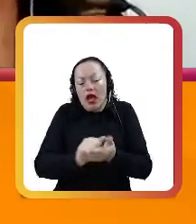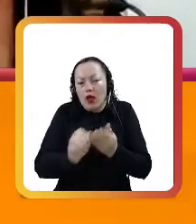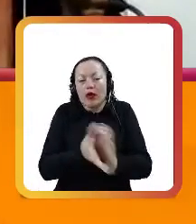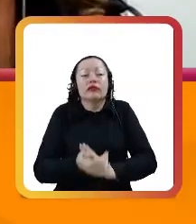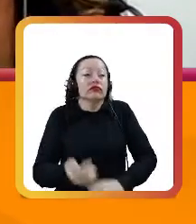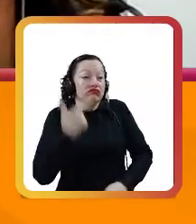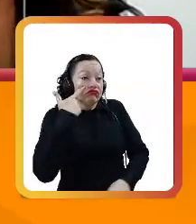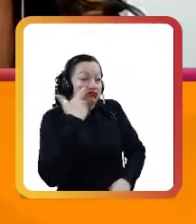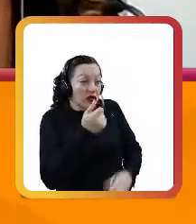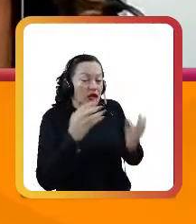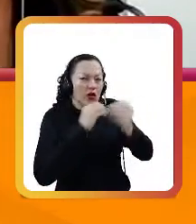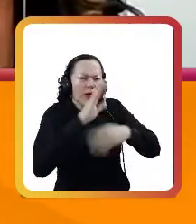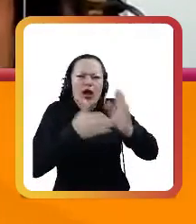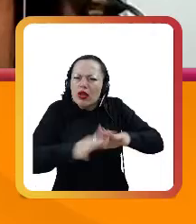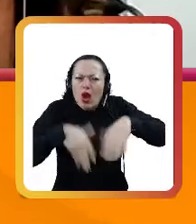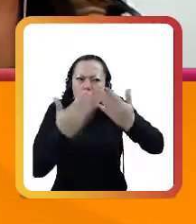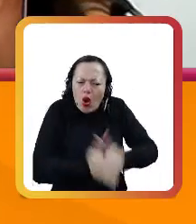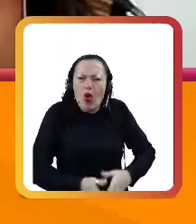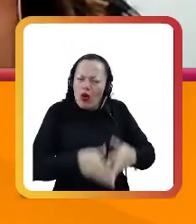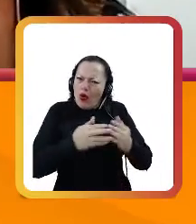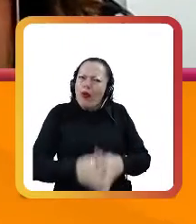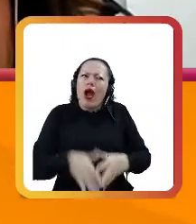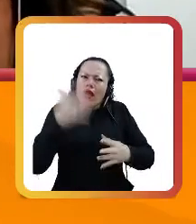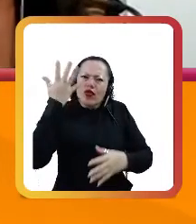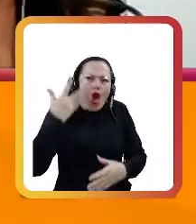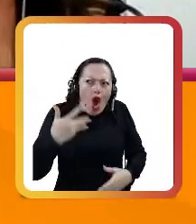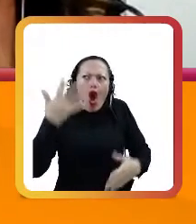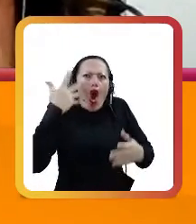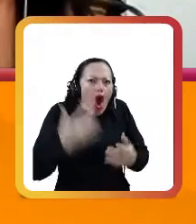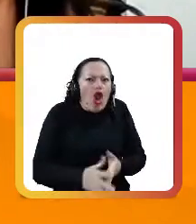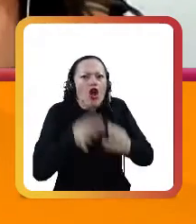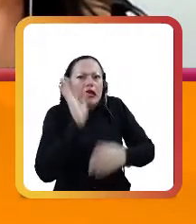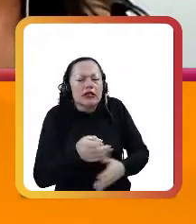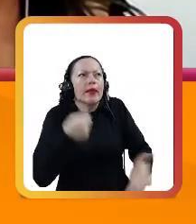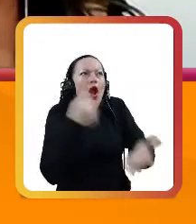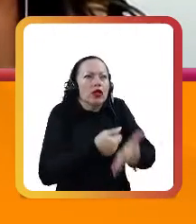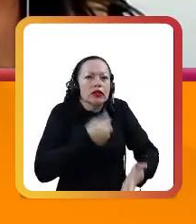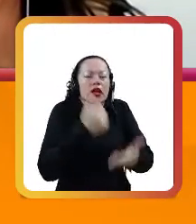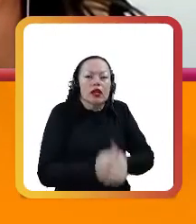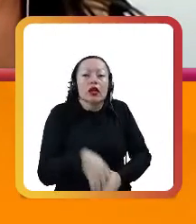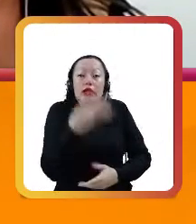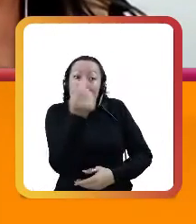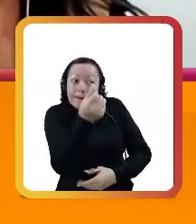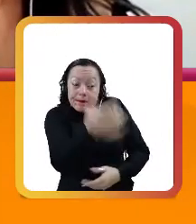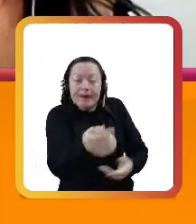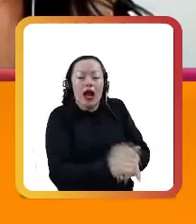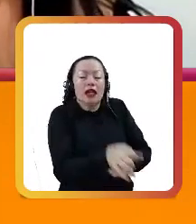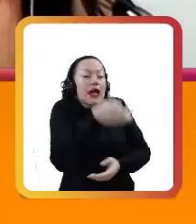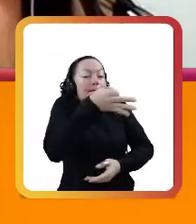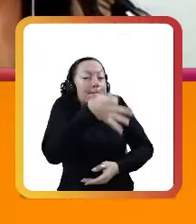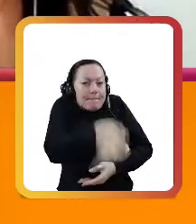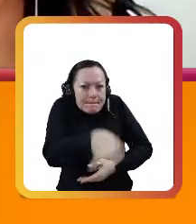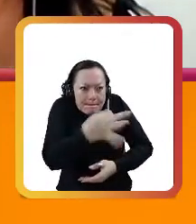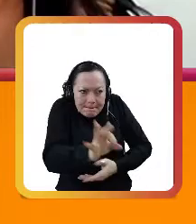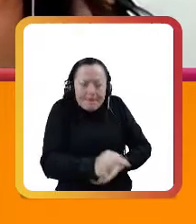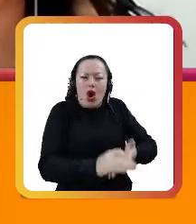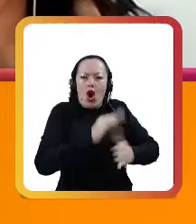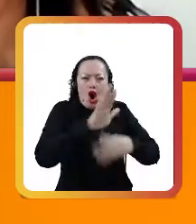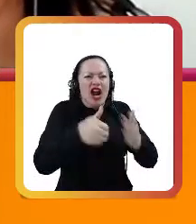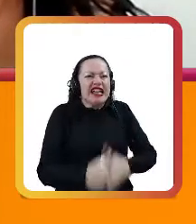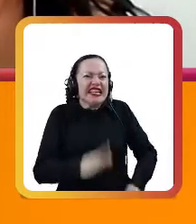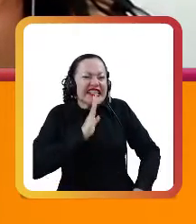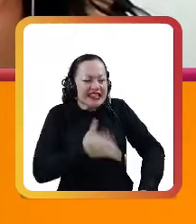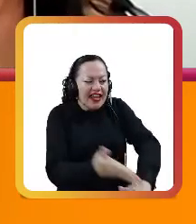cuando uno está en constante cogiendo el dinero, uno coge las monedas y pues eso, tú no sabes quién lo